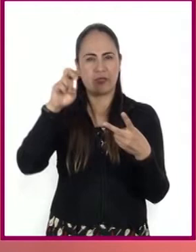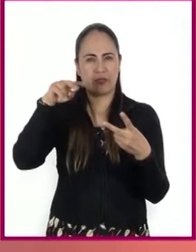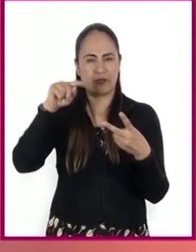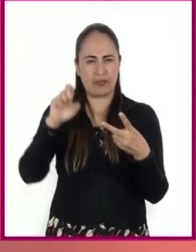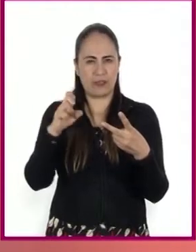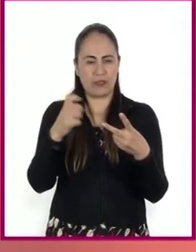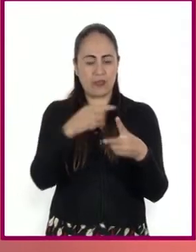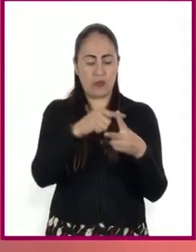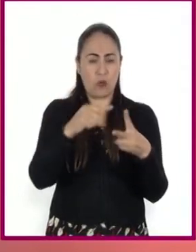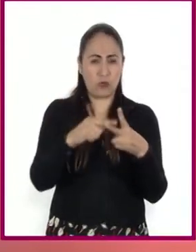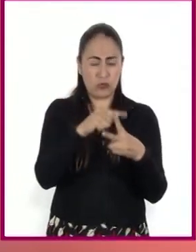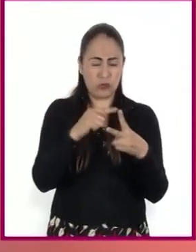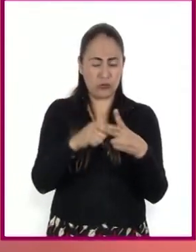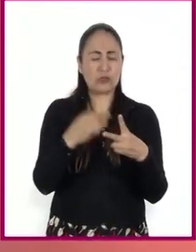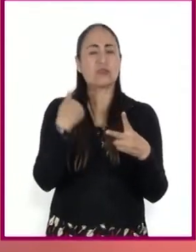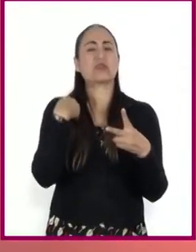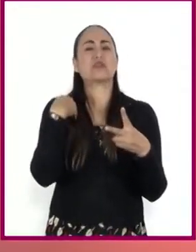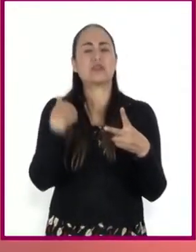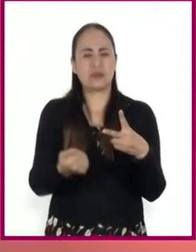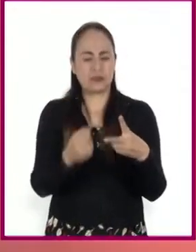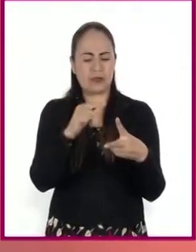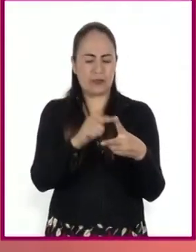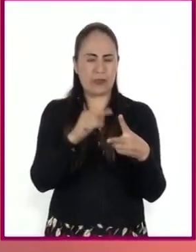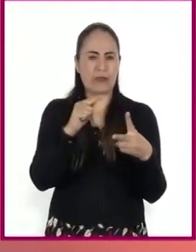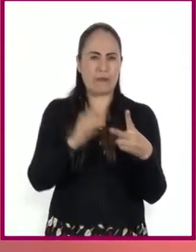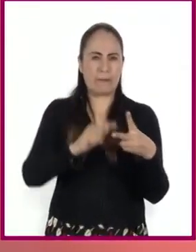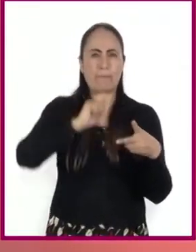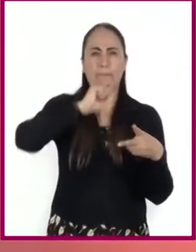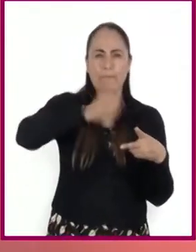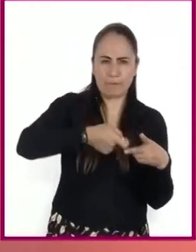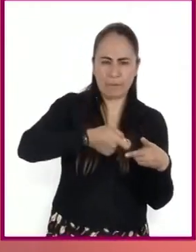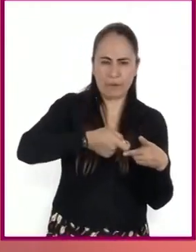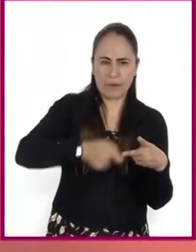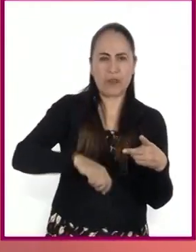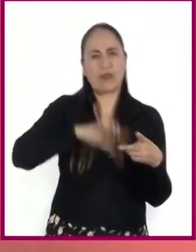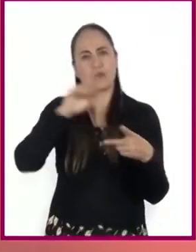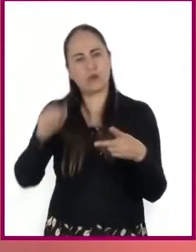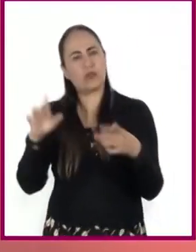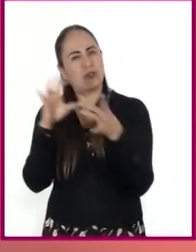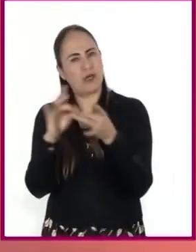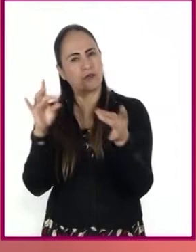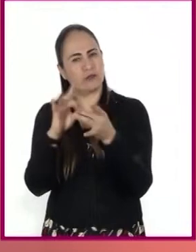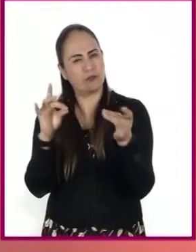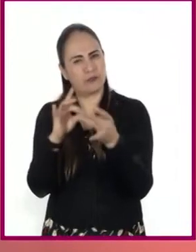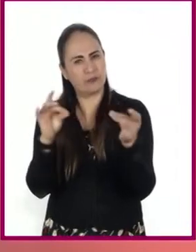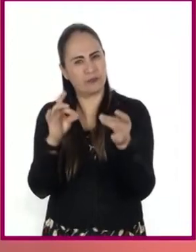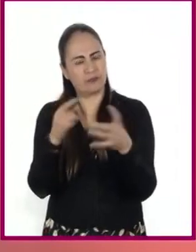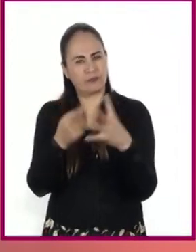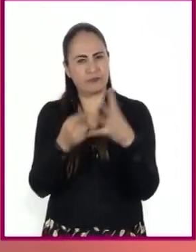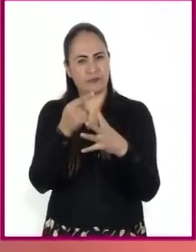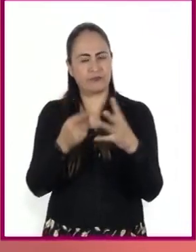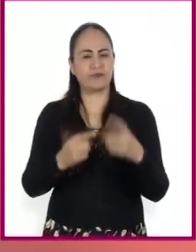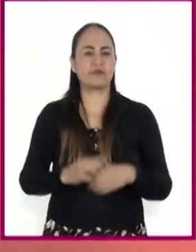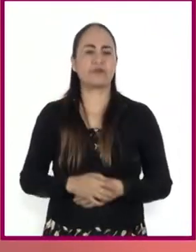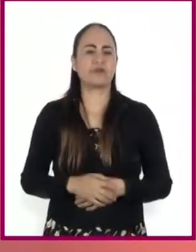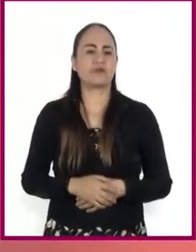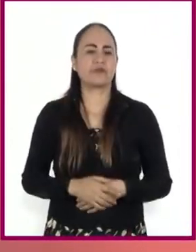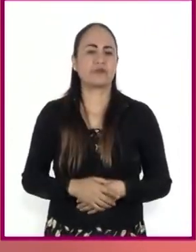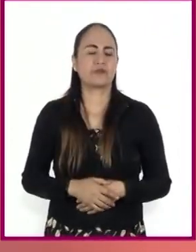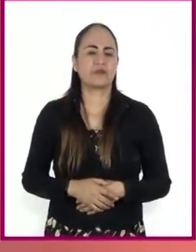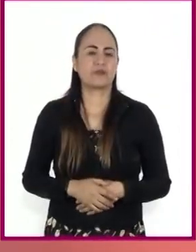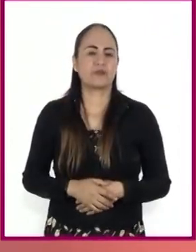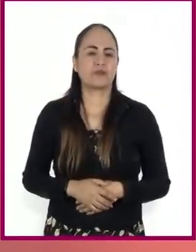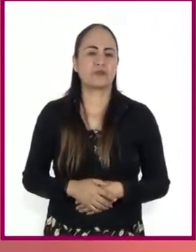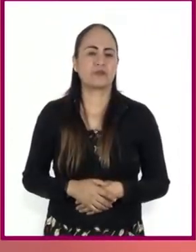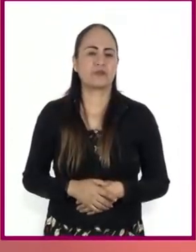les permitirá tener clara la diferencia entre definir y describir. Enrique, para que les quede más